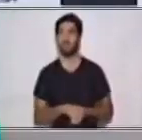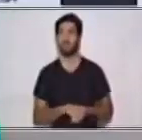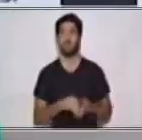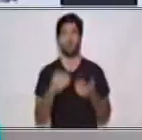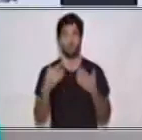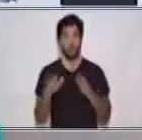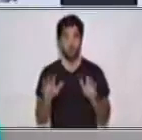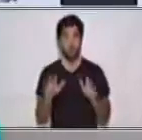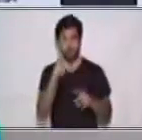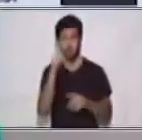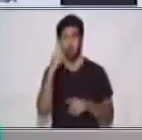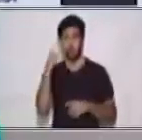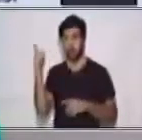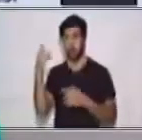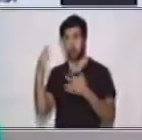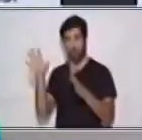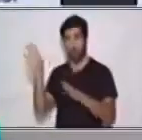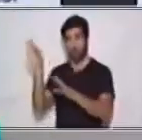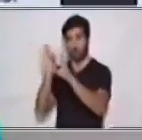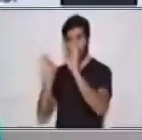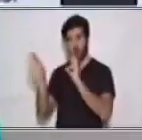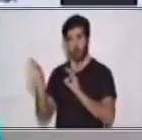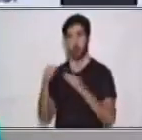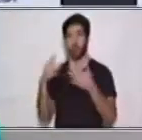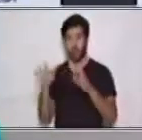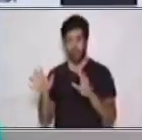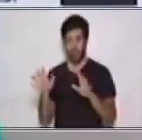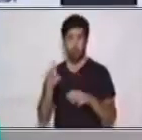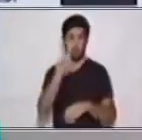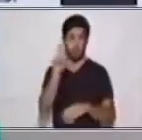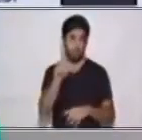¿Ya estableciste los dos hechos y las dos opiniones?